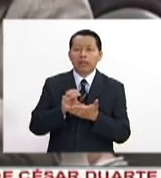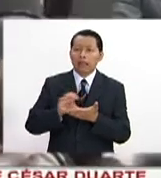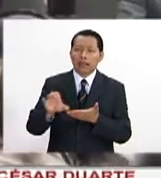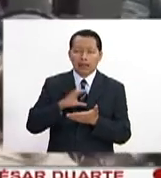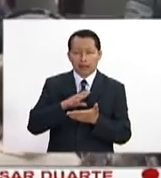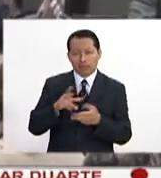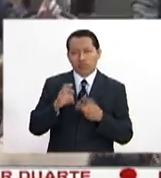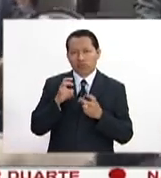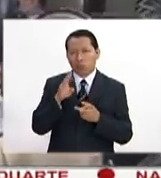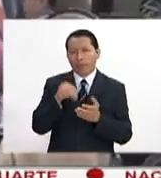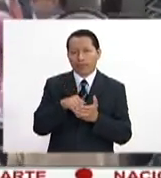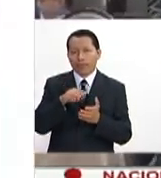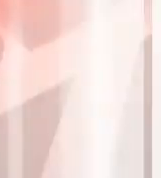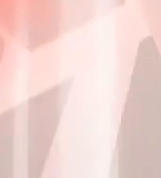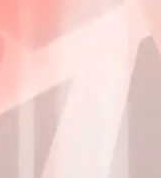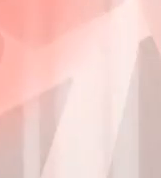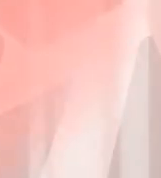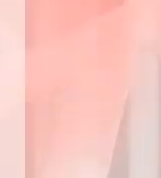millones de pesos.